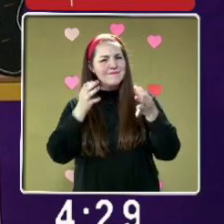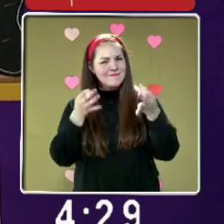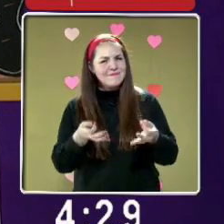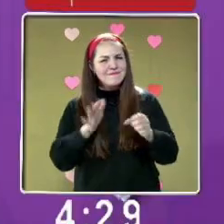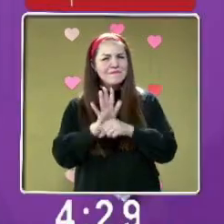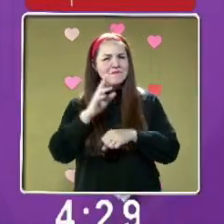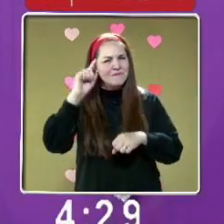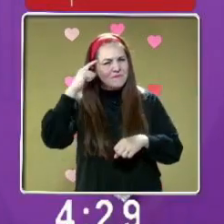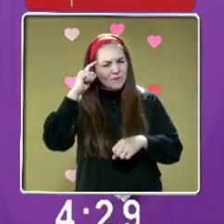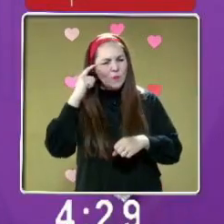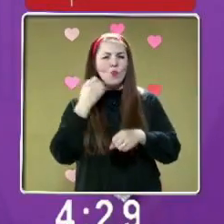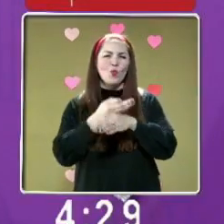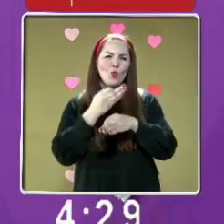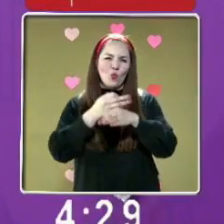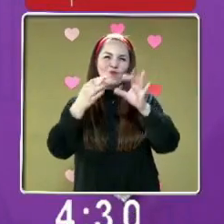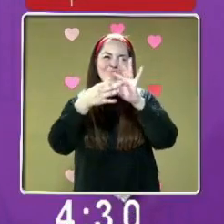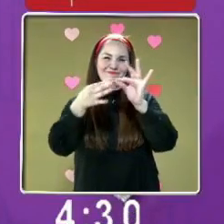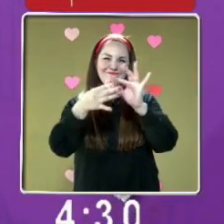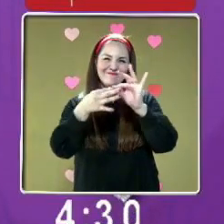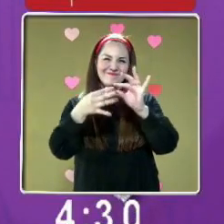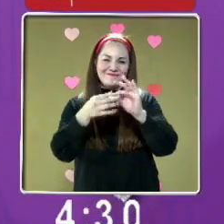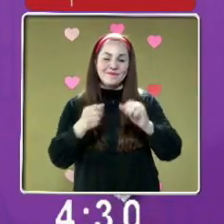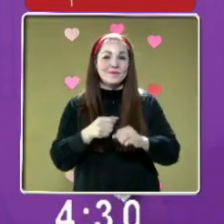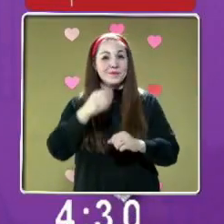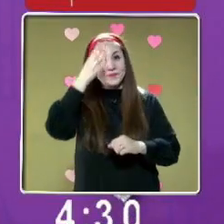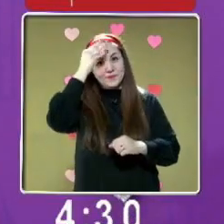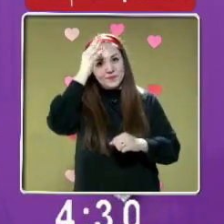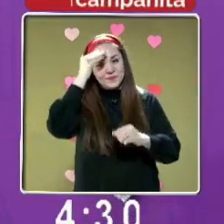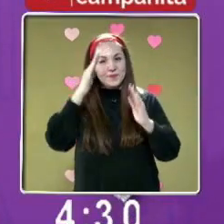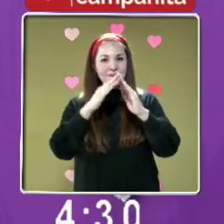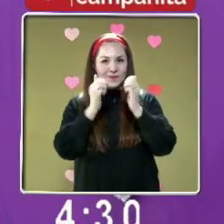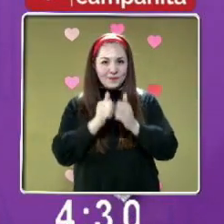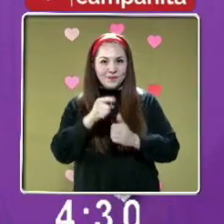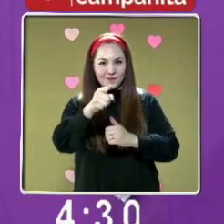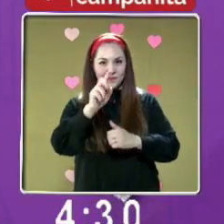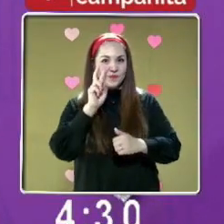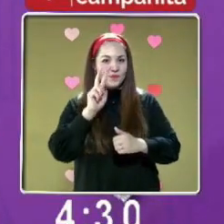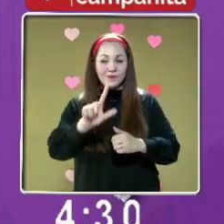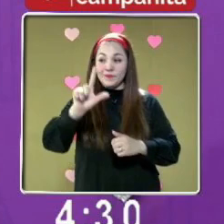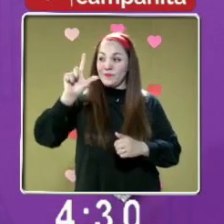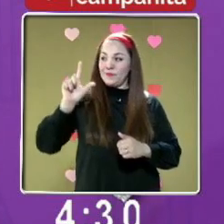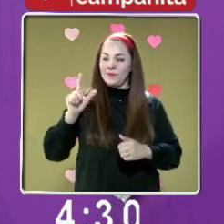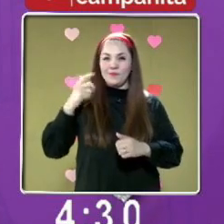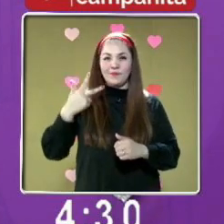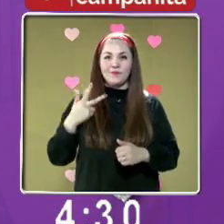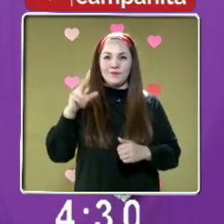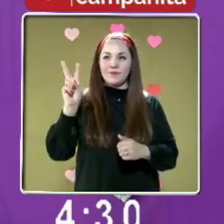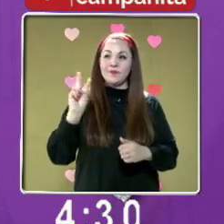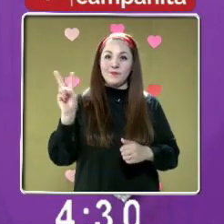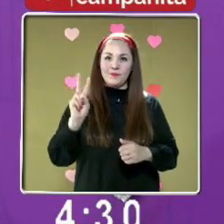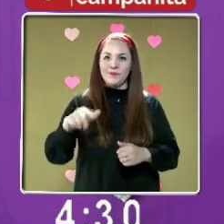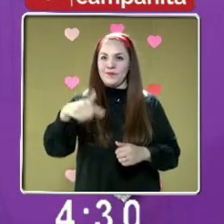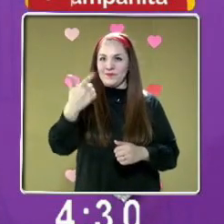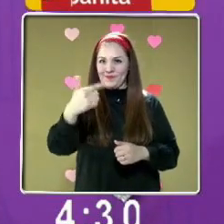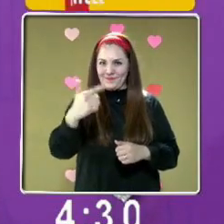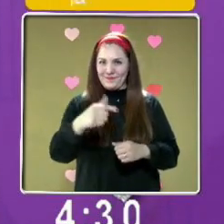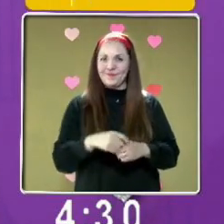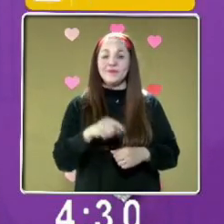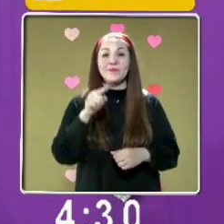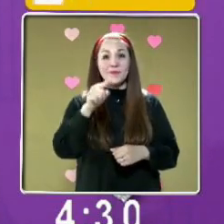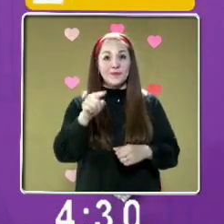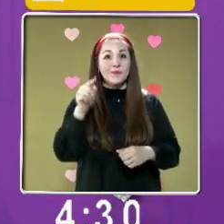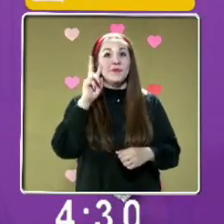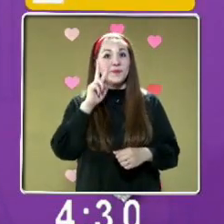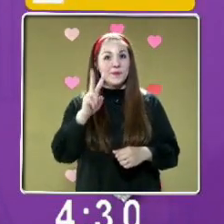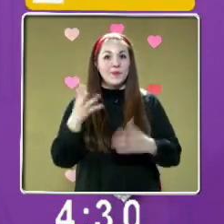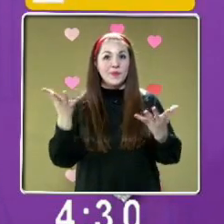enojo? Bueno, ahorita lo vamos a descubrir. En Aprende en Casa, tú lo viste el lunes 8 y el viernes 12. Y en la dimensión